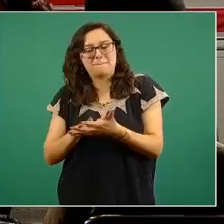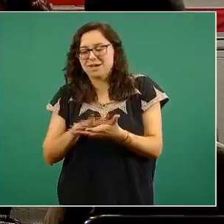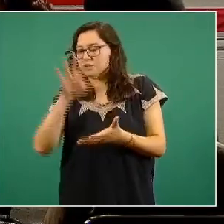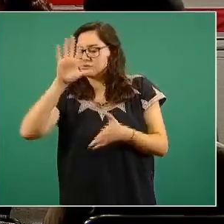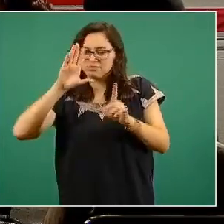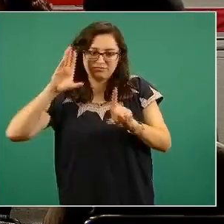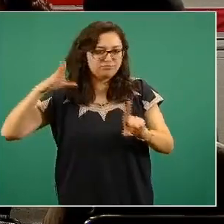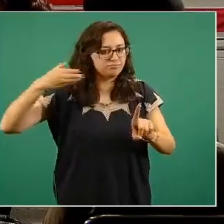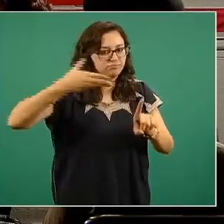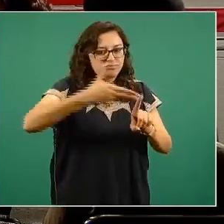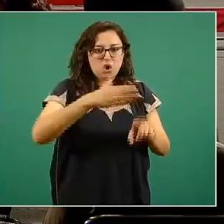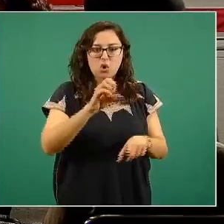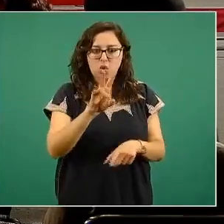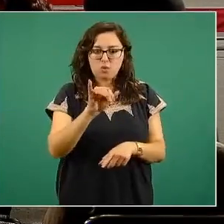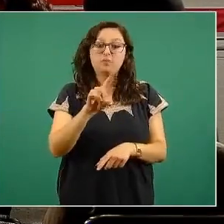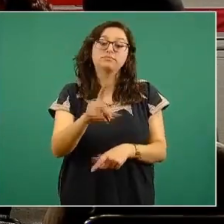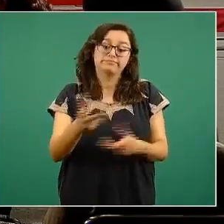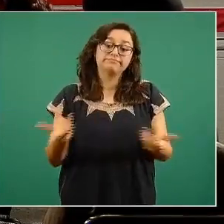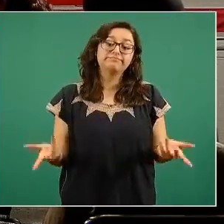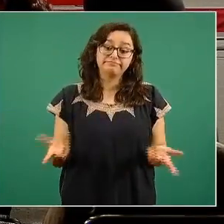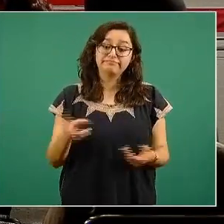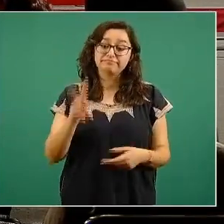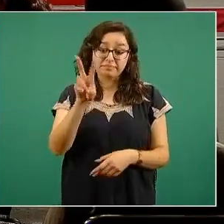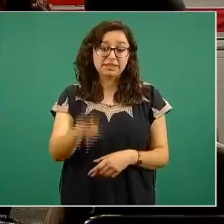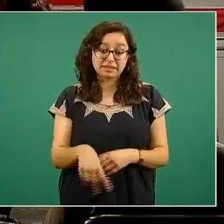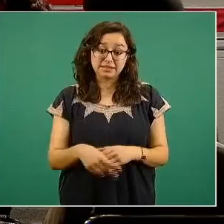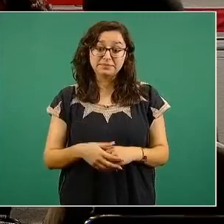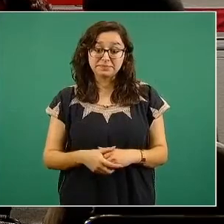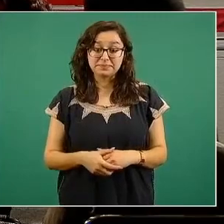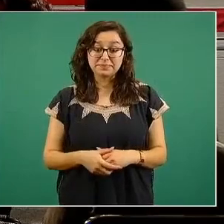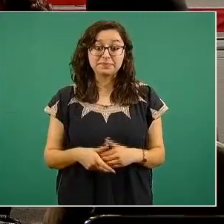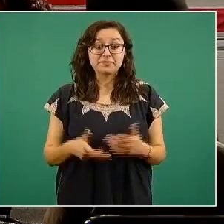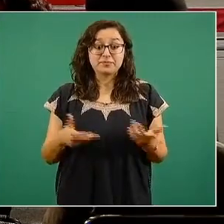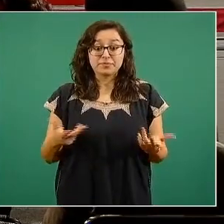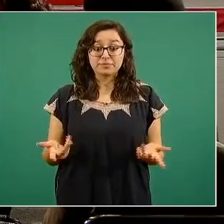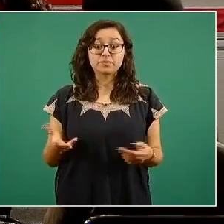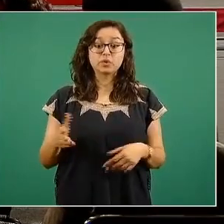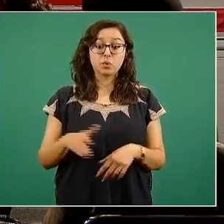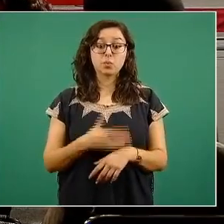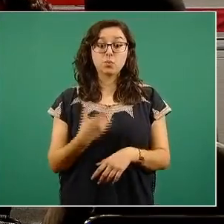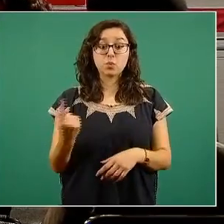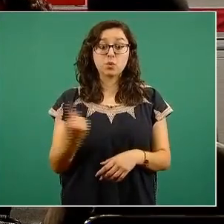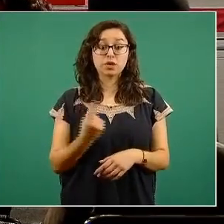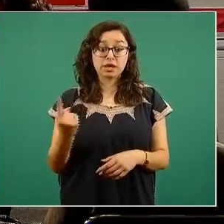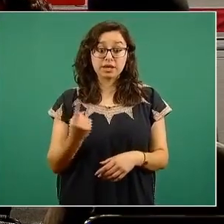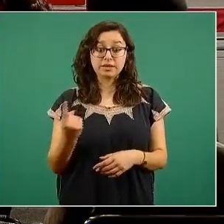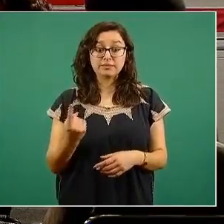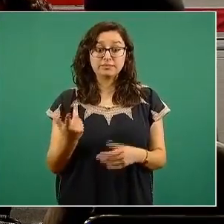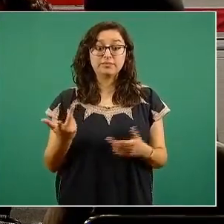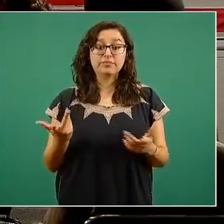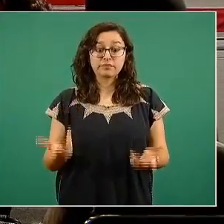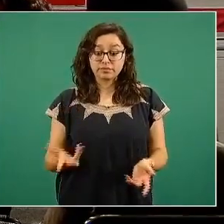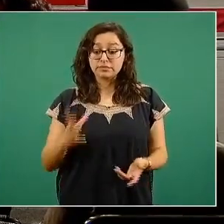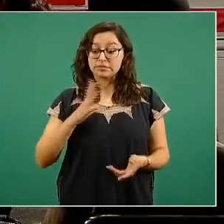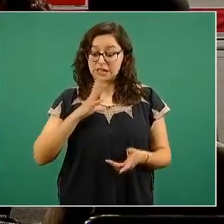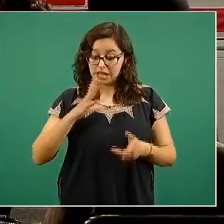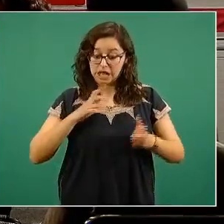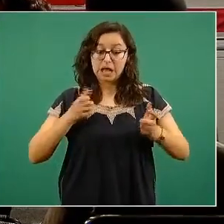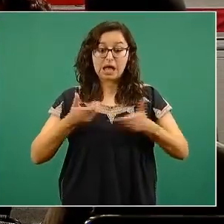desplazamiento de la atención. Esto en su momento fue sujeto de una planeación que es de acceso público. Tenemos un